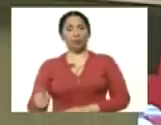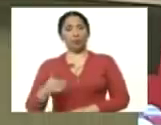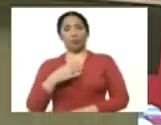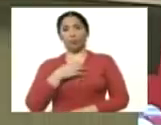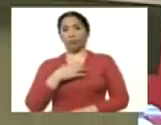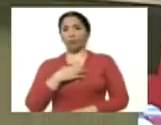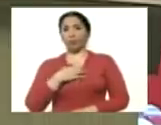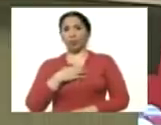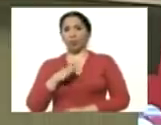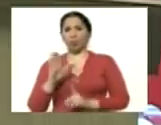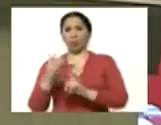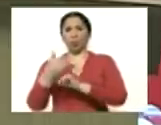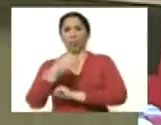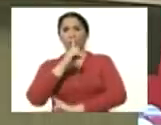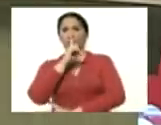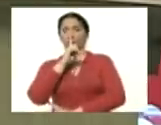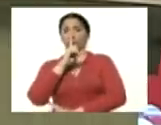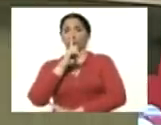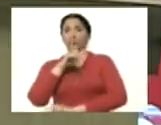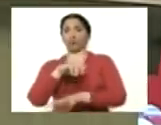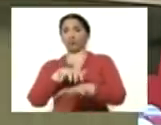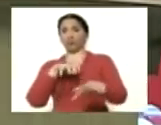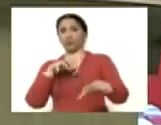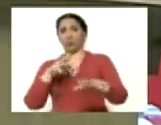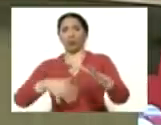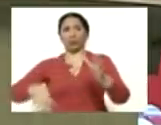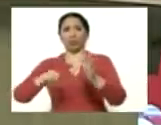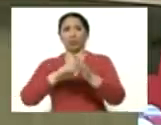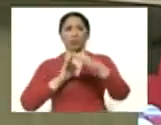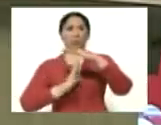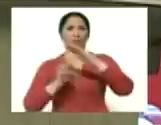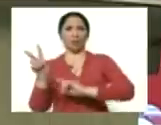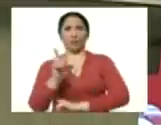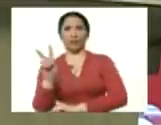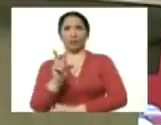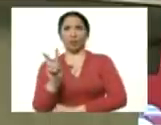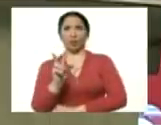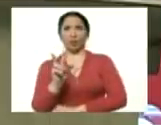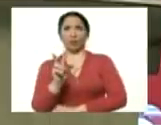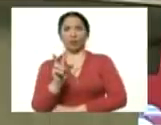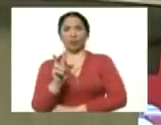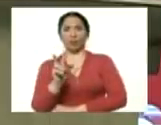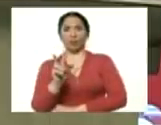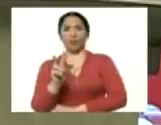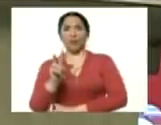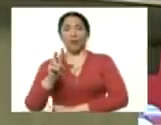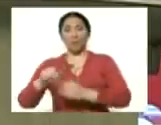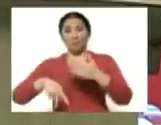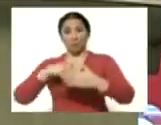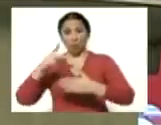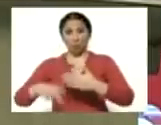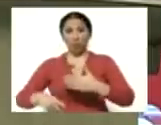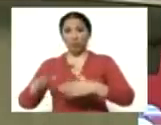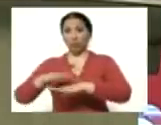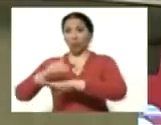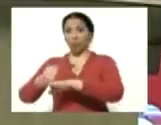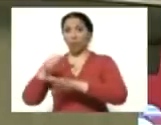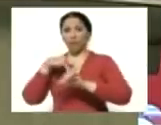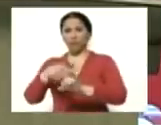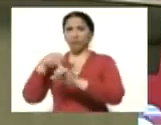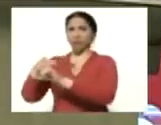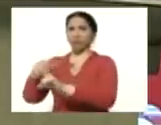el ocultamiento del masivo retorno de migrantes venezolanos motivado por la xenofobia, la